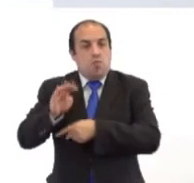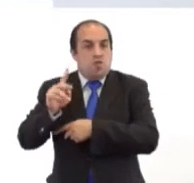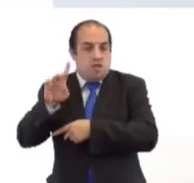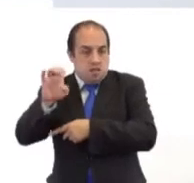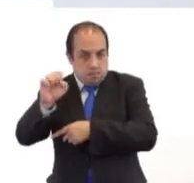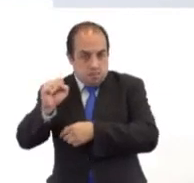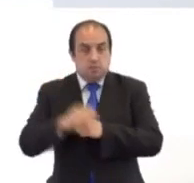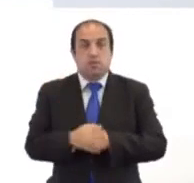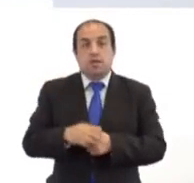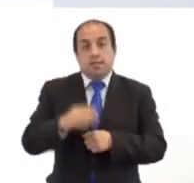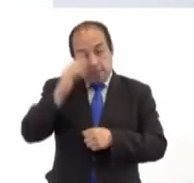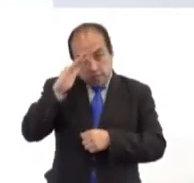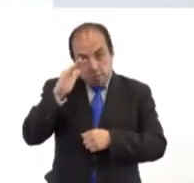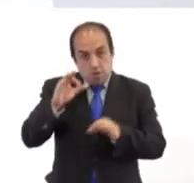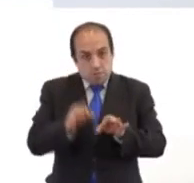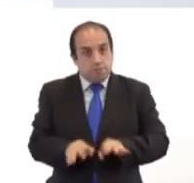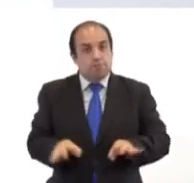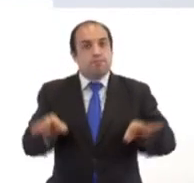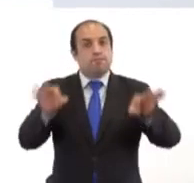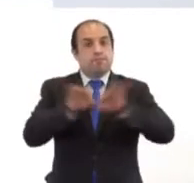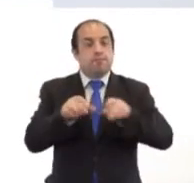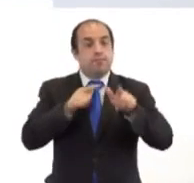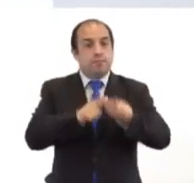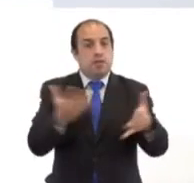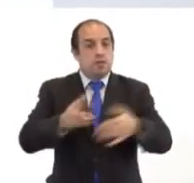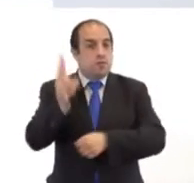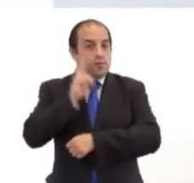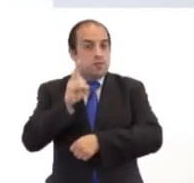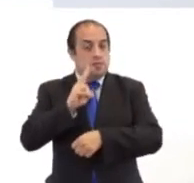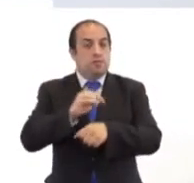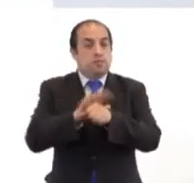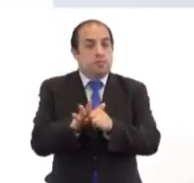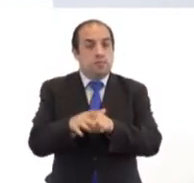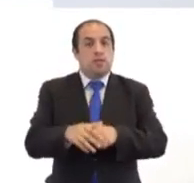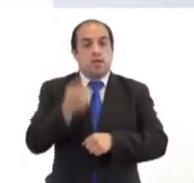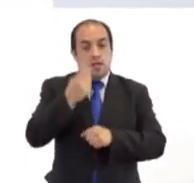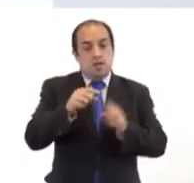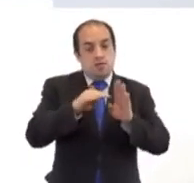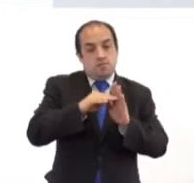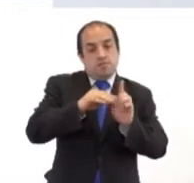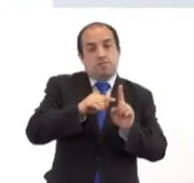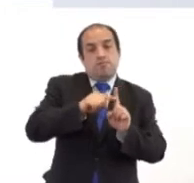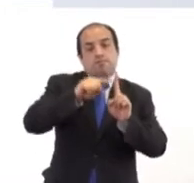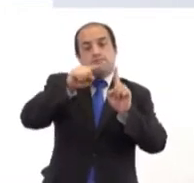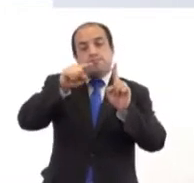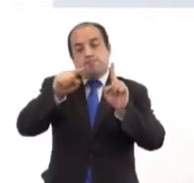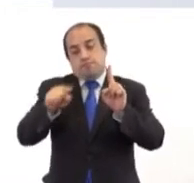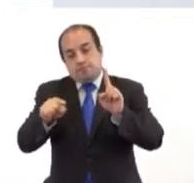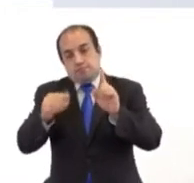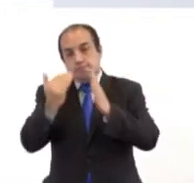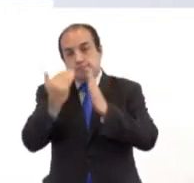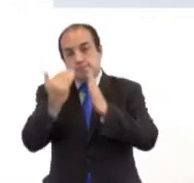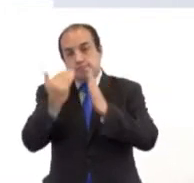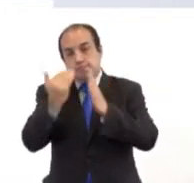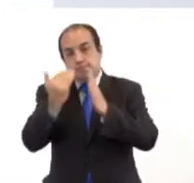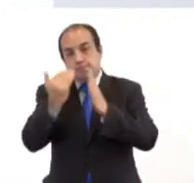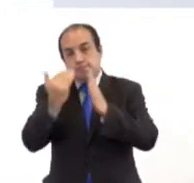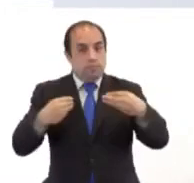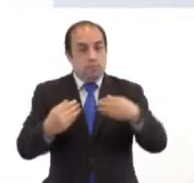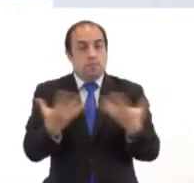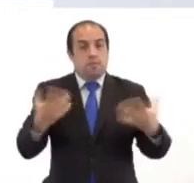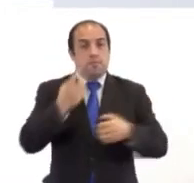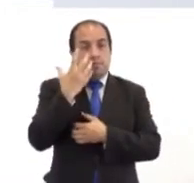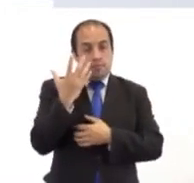importancia de seguir haciendo pruebas en esta pendiente descendente de contagios para hacer que esta